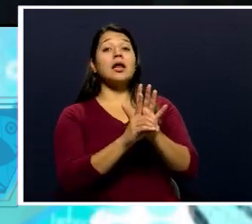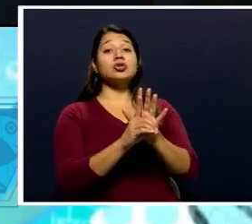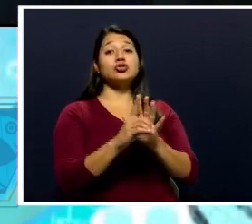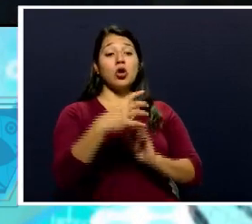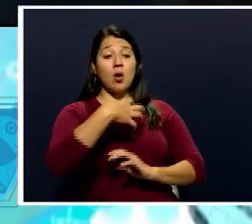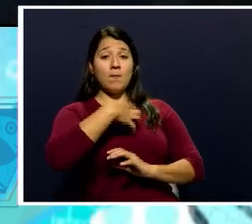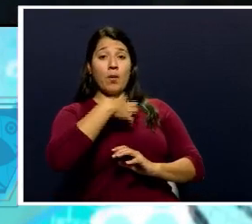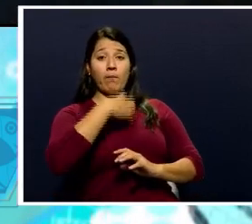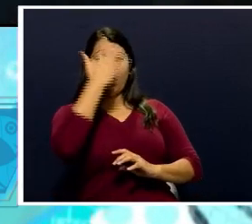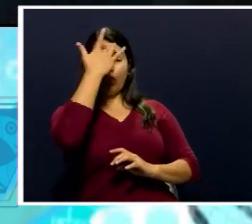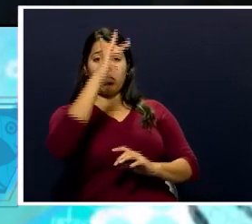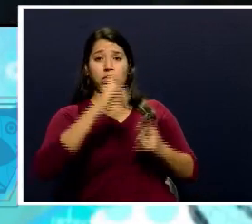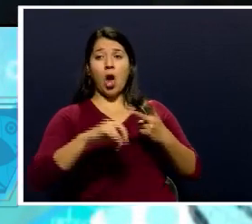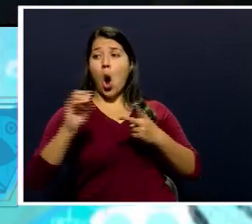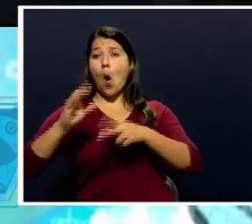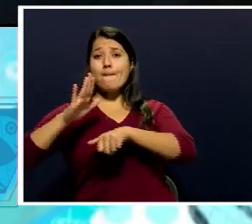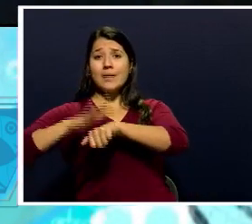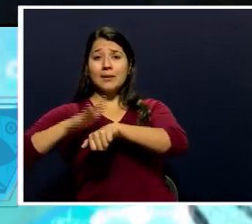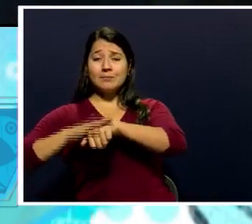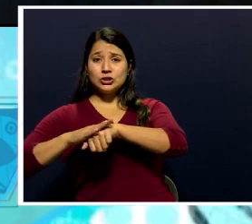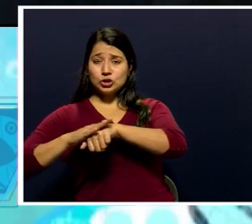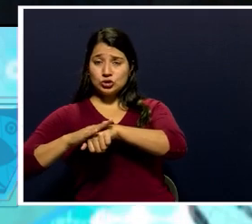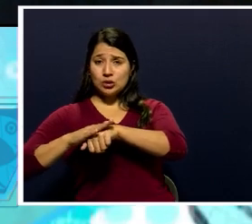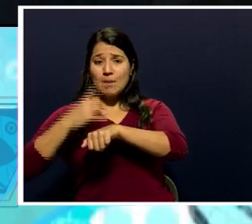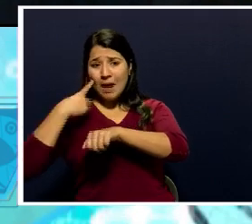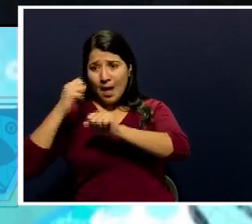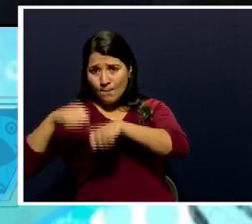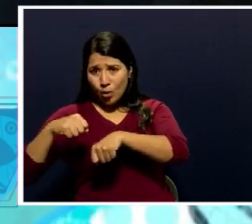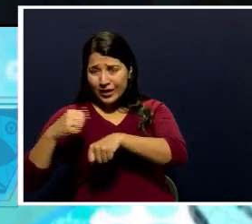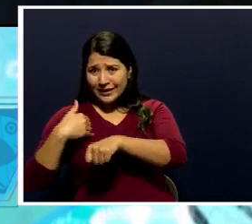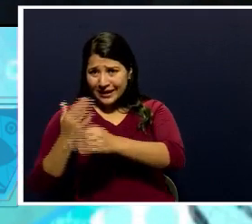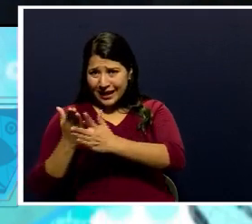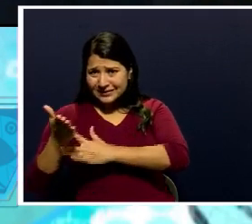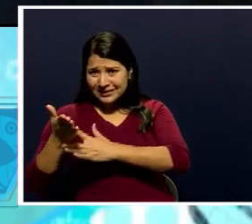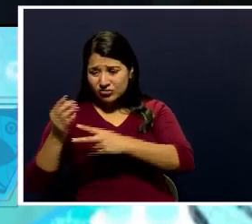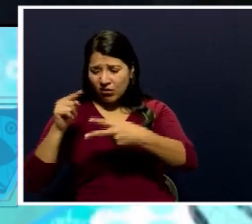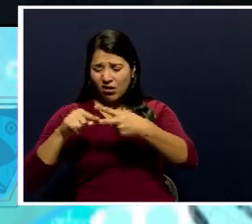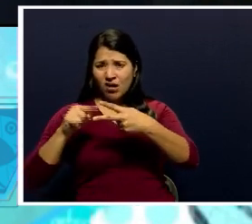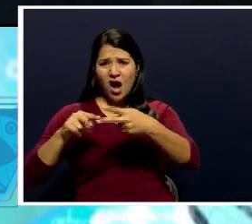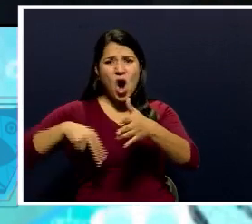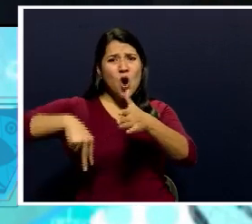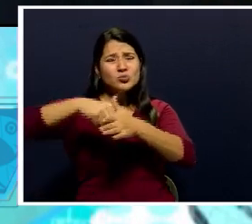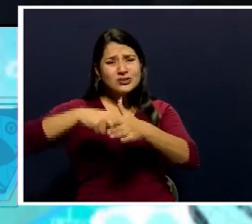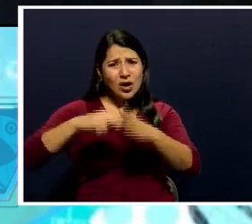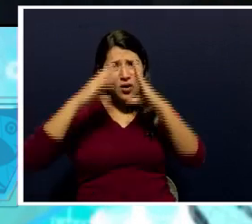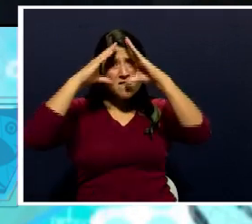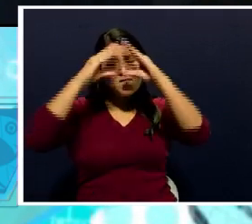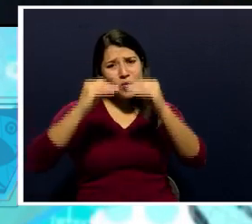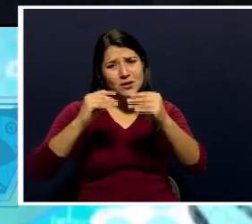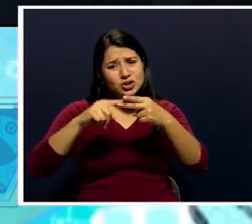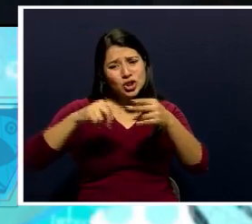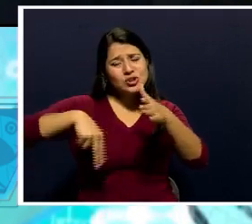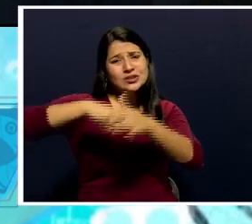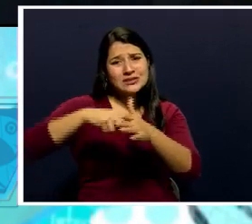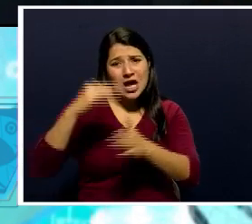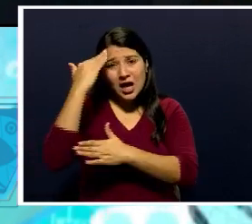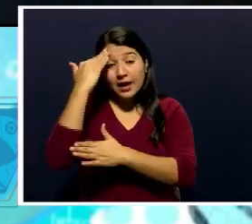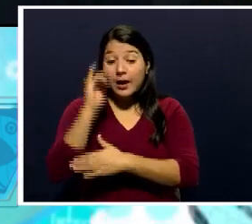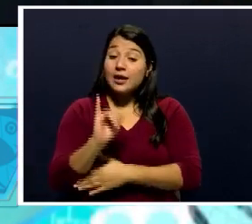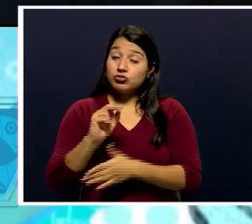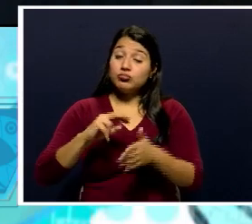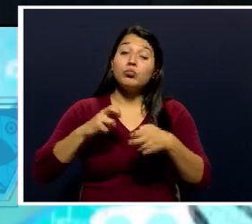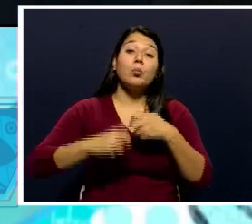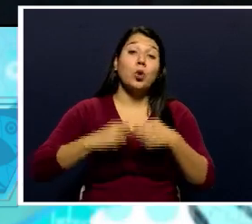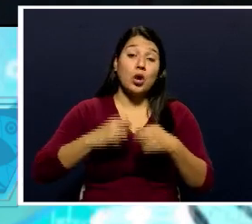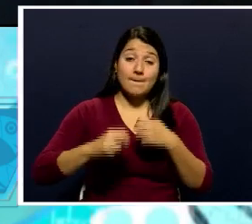patentes y otro tipo de mecanismos, se presenta como un obstáculo en el acceso a esa información, a ese conocimiento, tenemos un problema